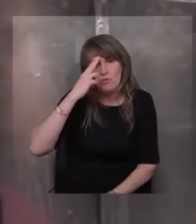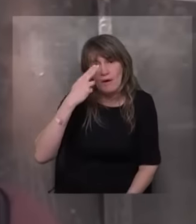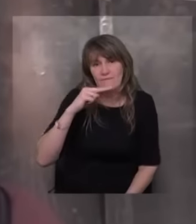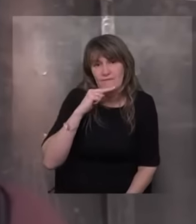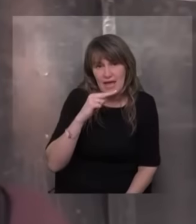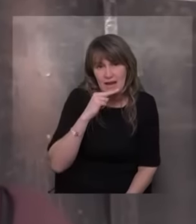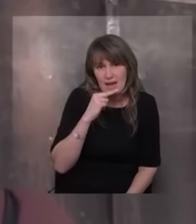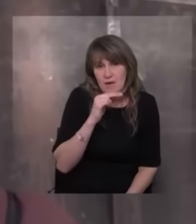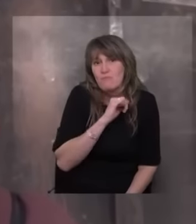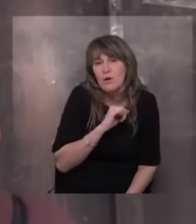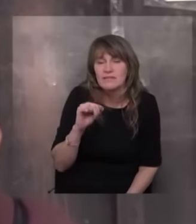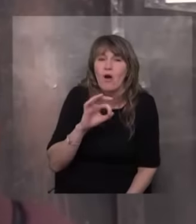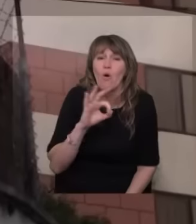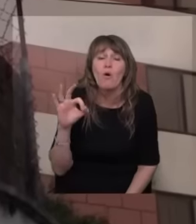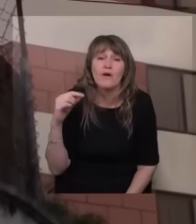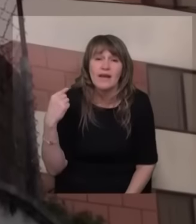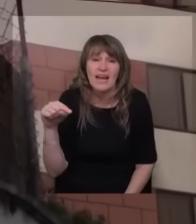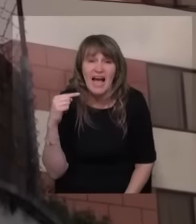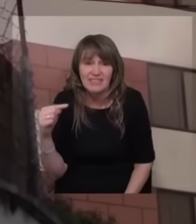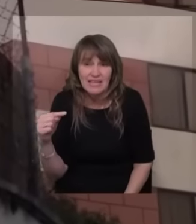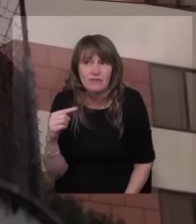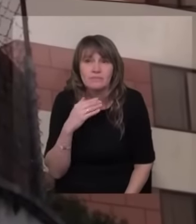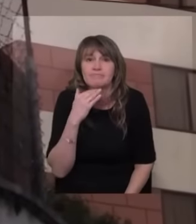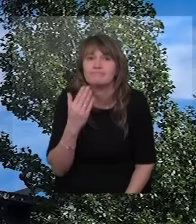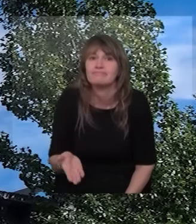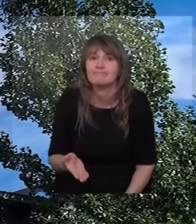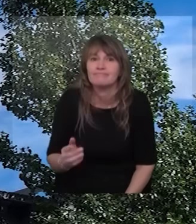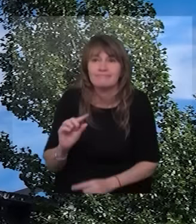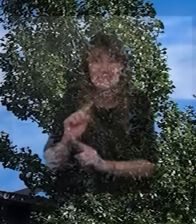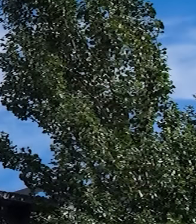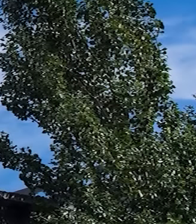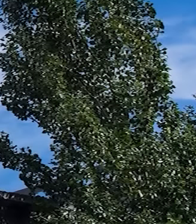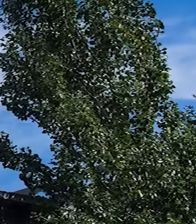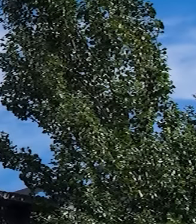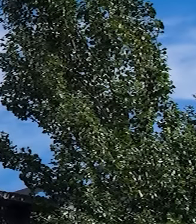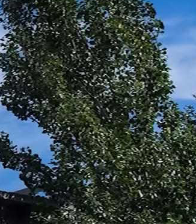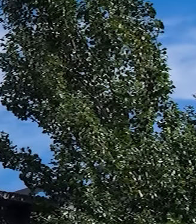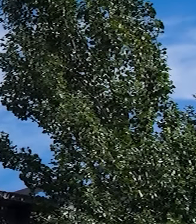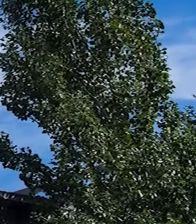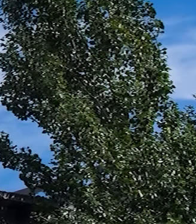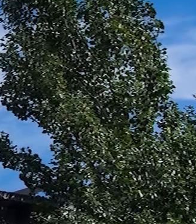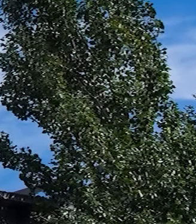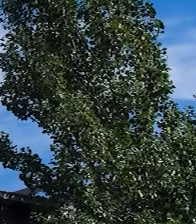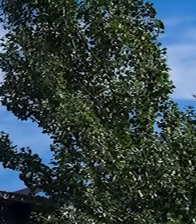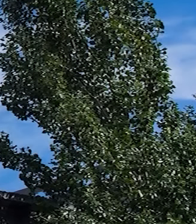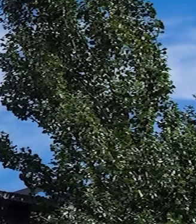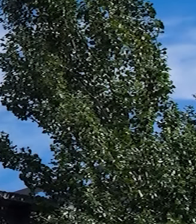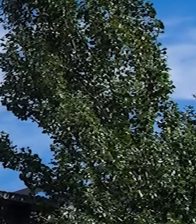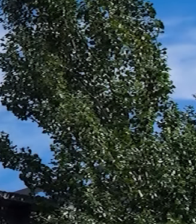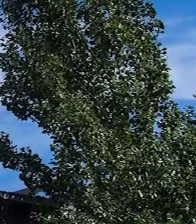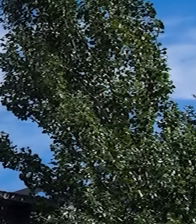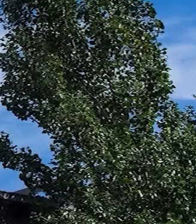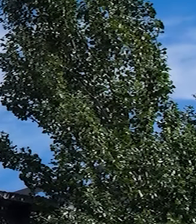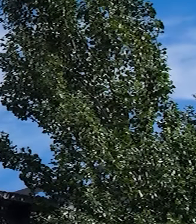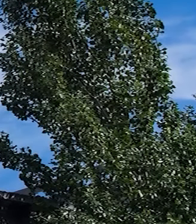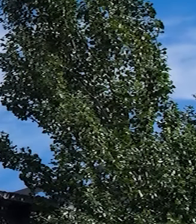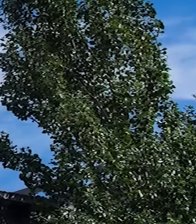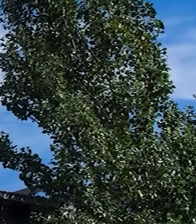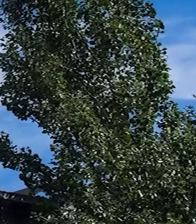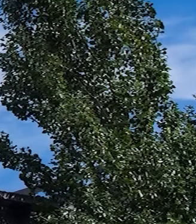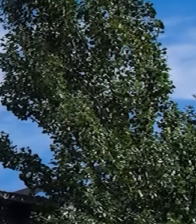de que el escenario sea negativo la situación es incierta presenta mercado agrícola de Montevideo en el corazón de un